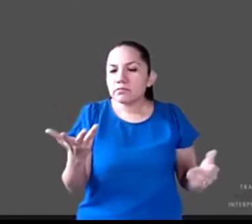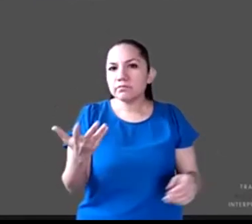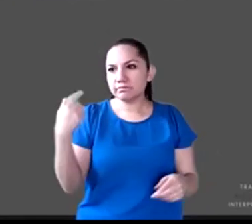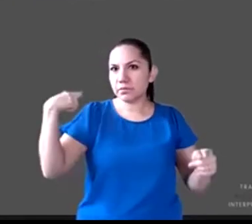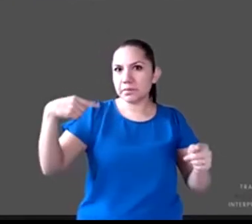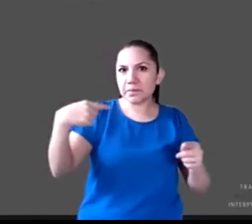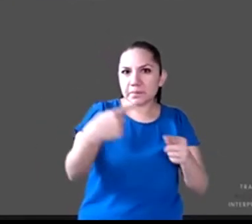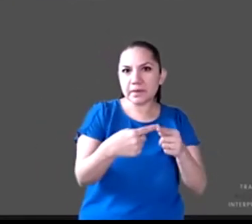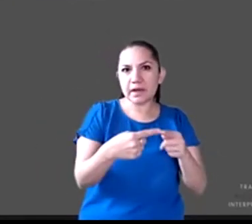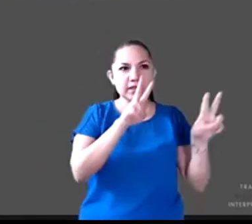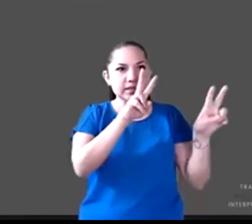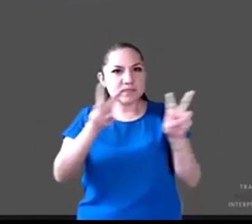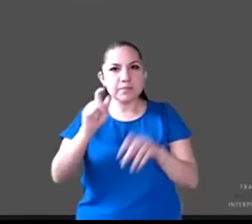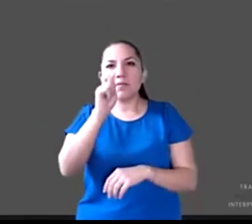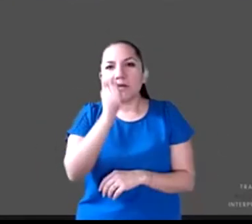estos 30